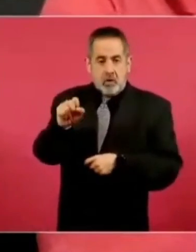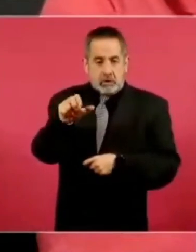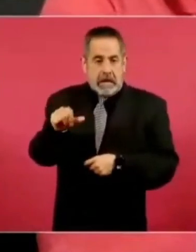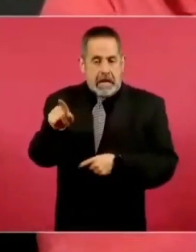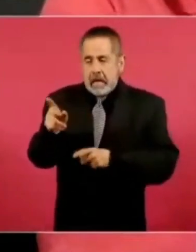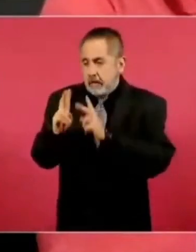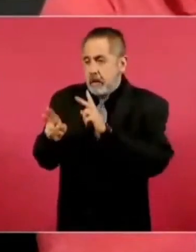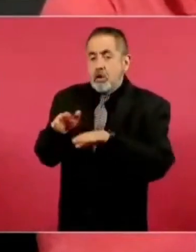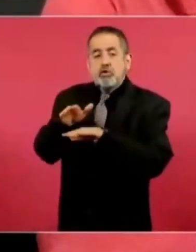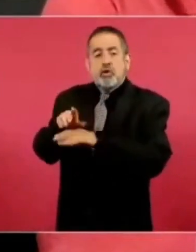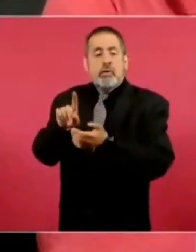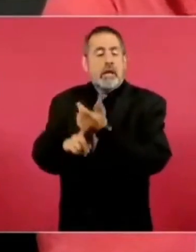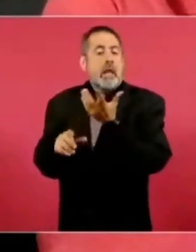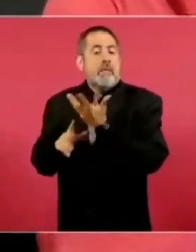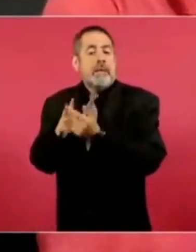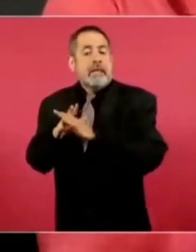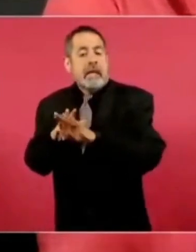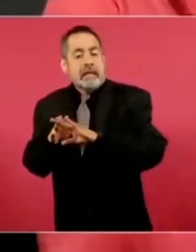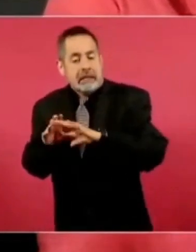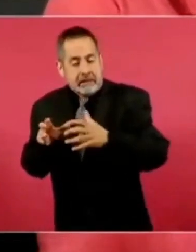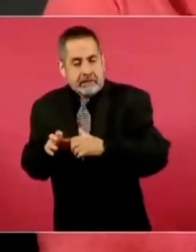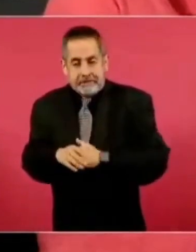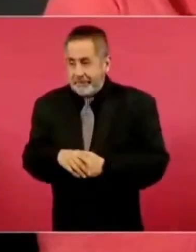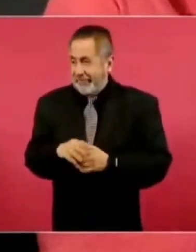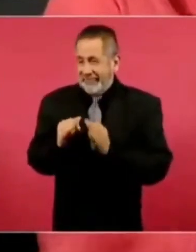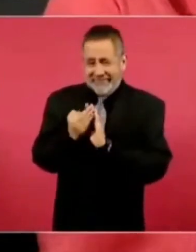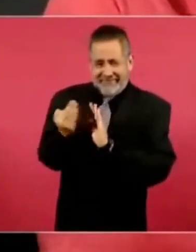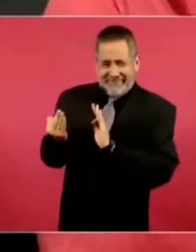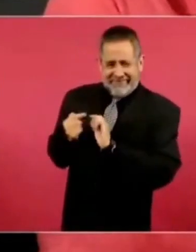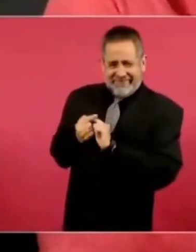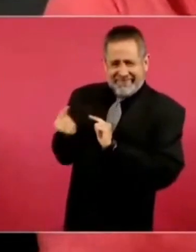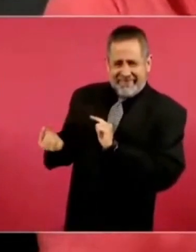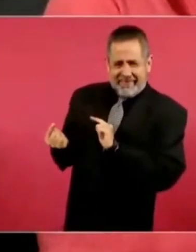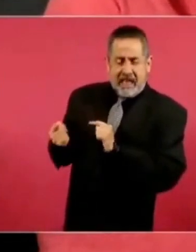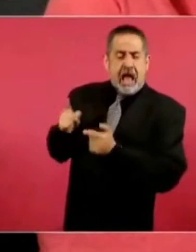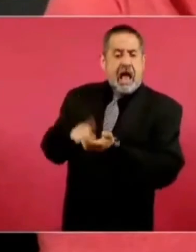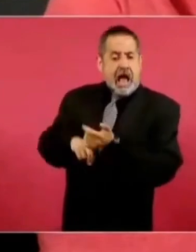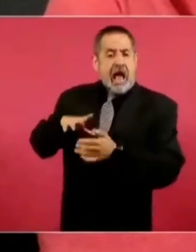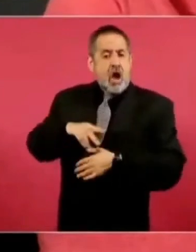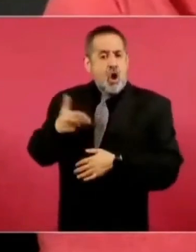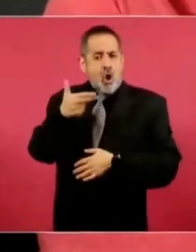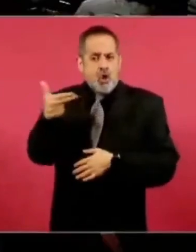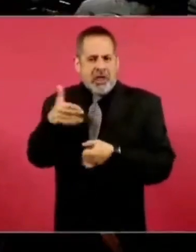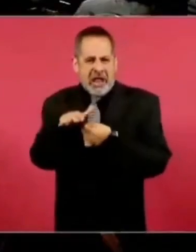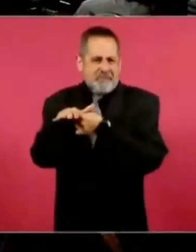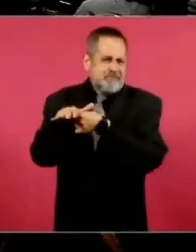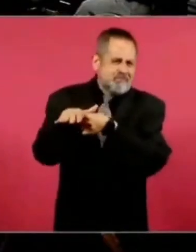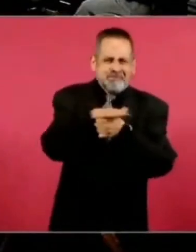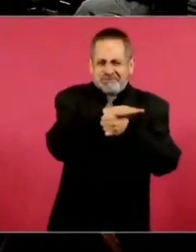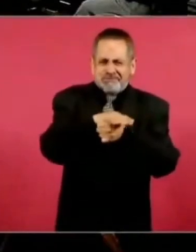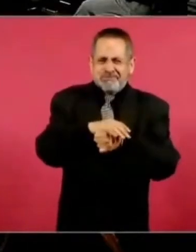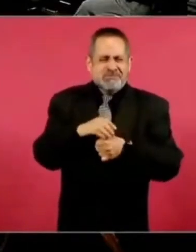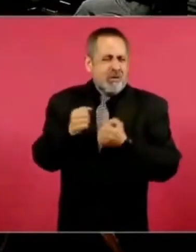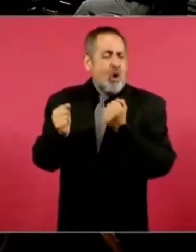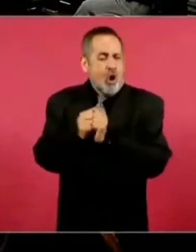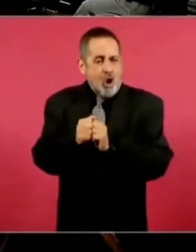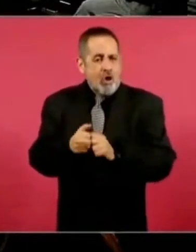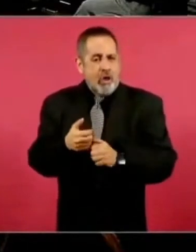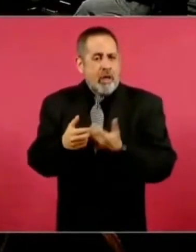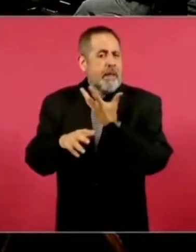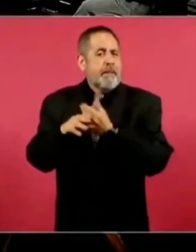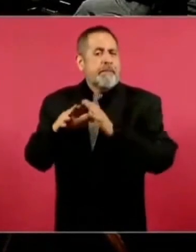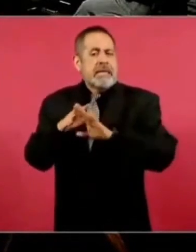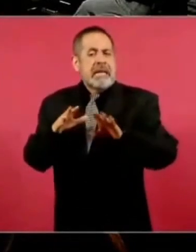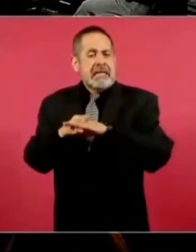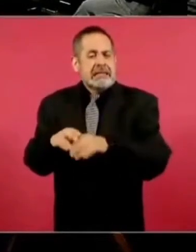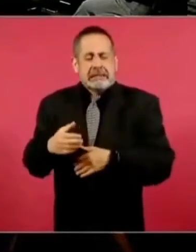migrantes. Aquí hay, al lado de Palacio Nacional, tenemos incluso hoteles repletos de migrantes. ¿A qué me refiero con el